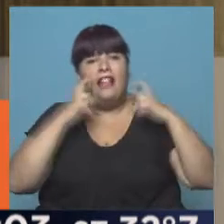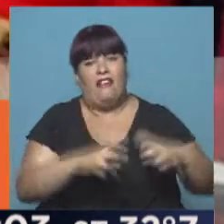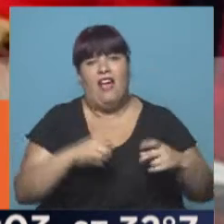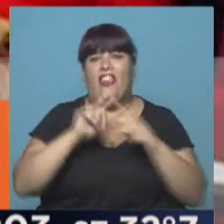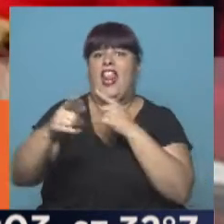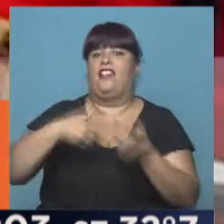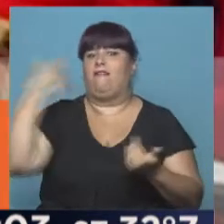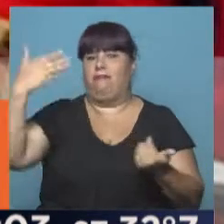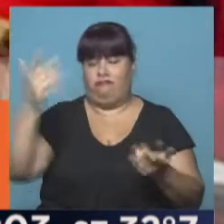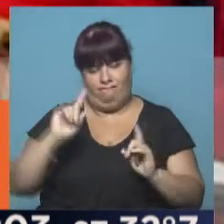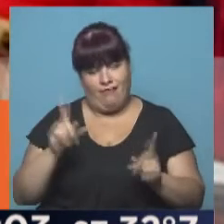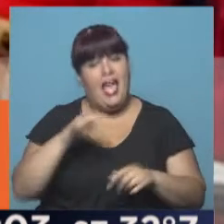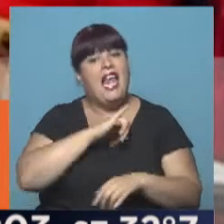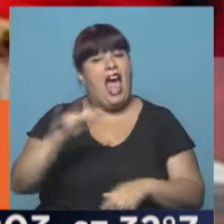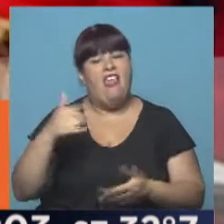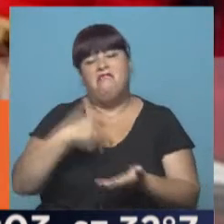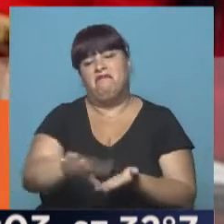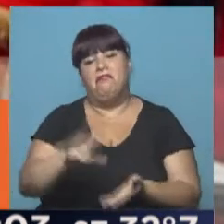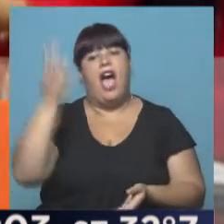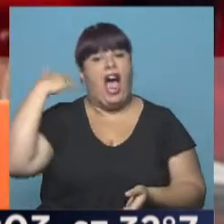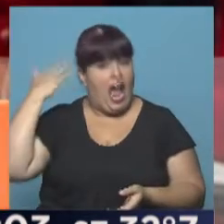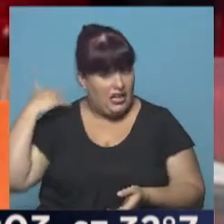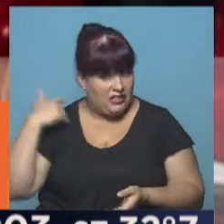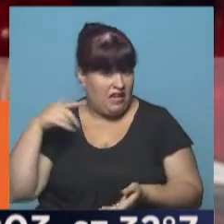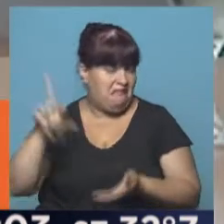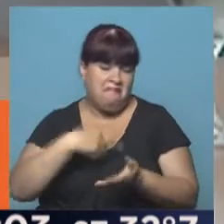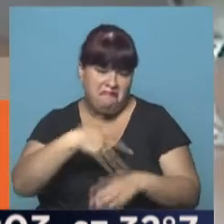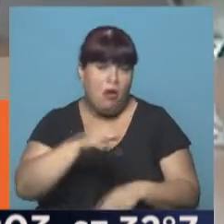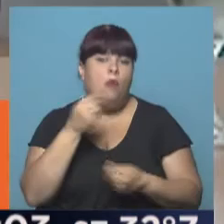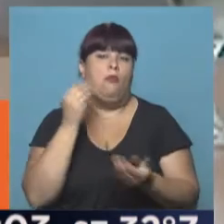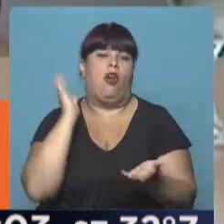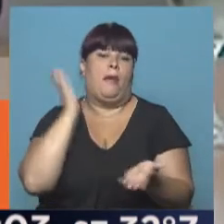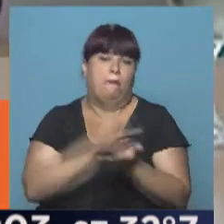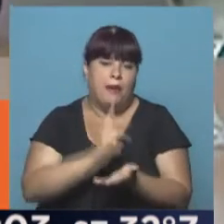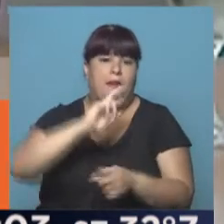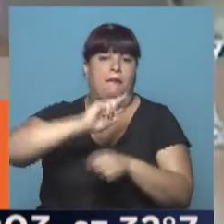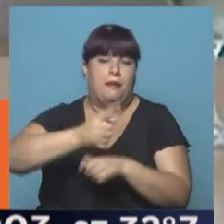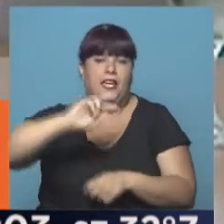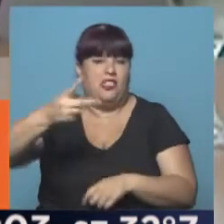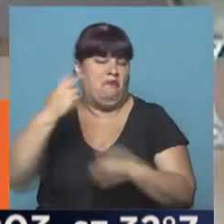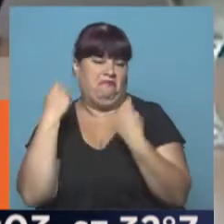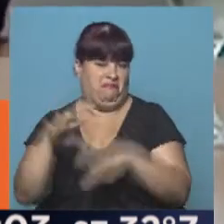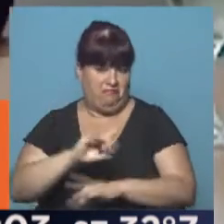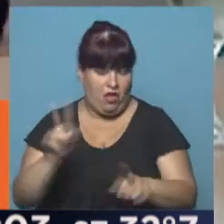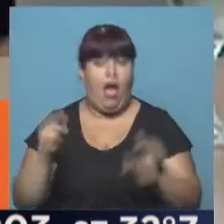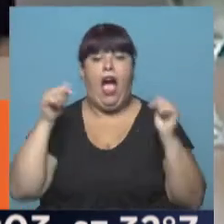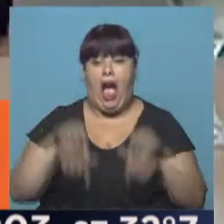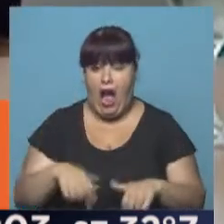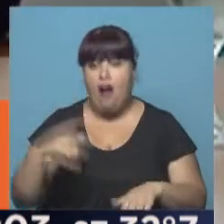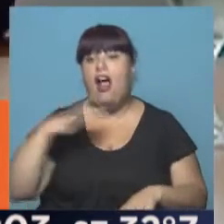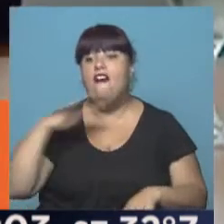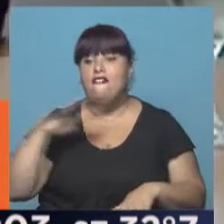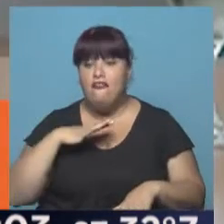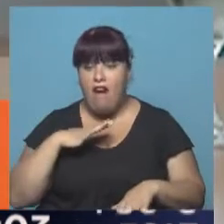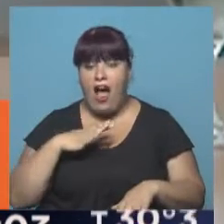investigado. La denuncia había sido desestimada en ocasiones anteriores, en fallos de primera y segunda instancia. Ahora resta